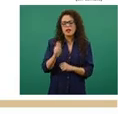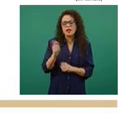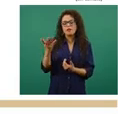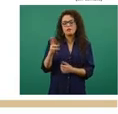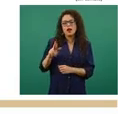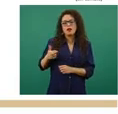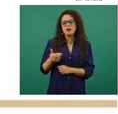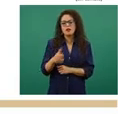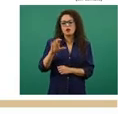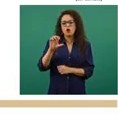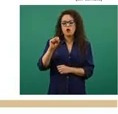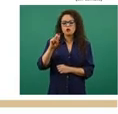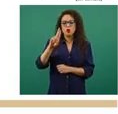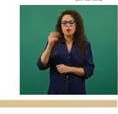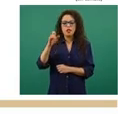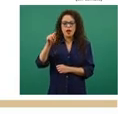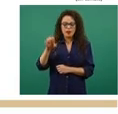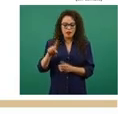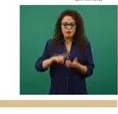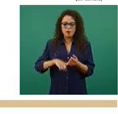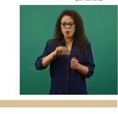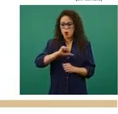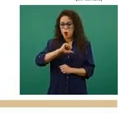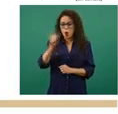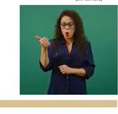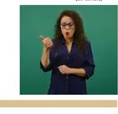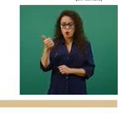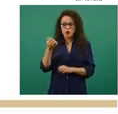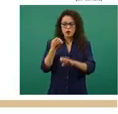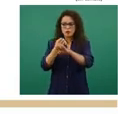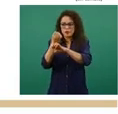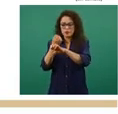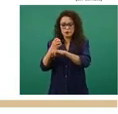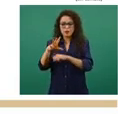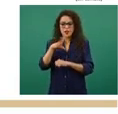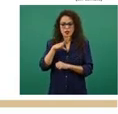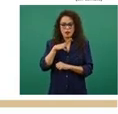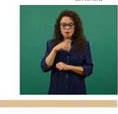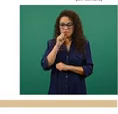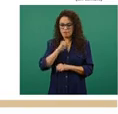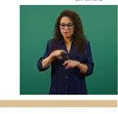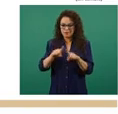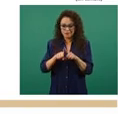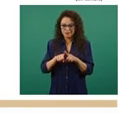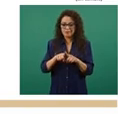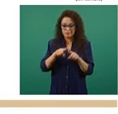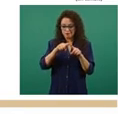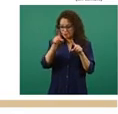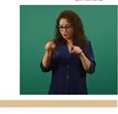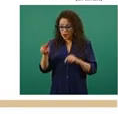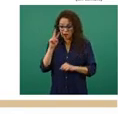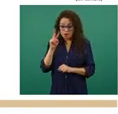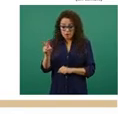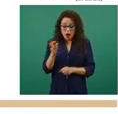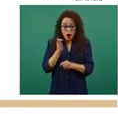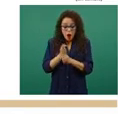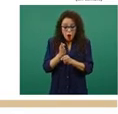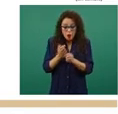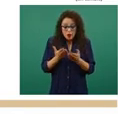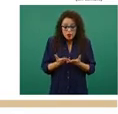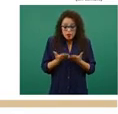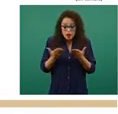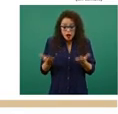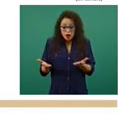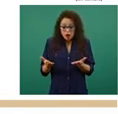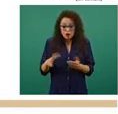los límites naturales que tenemos en otros países, en otras entidades federativas, podemos observar que en este momento